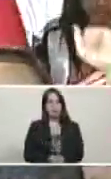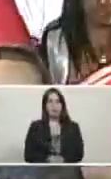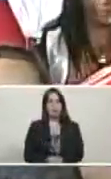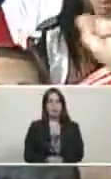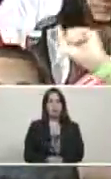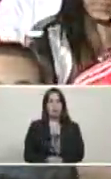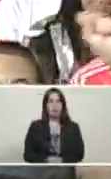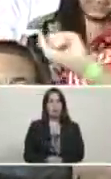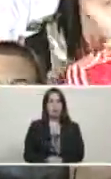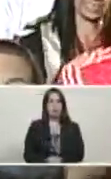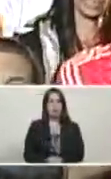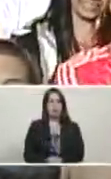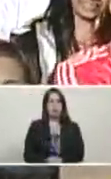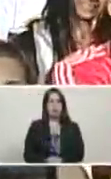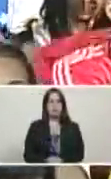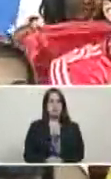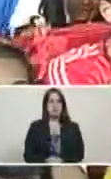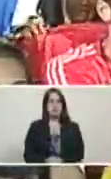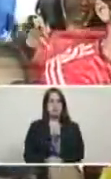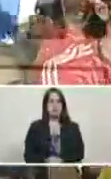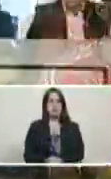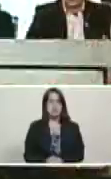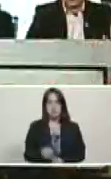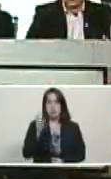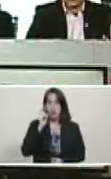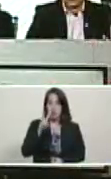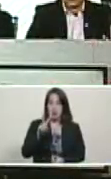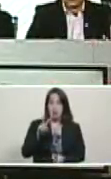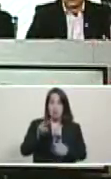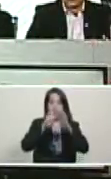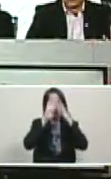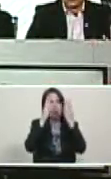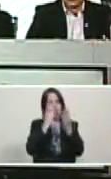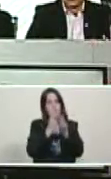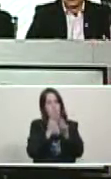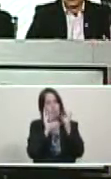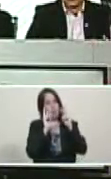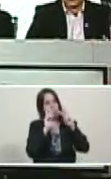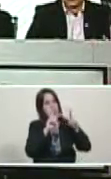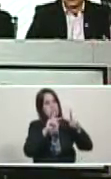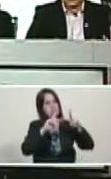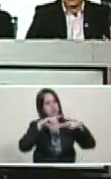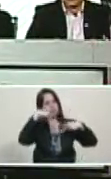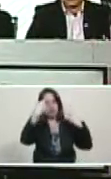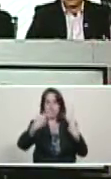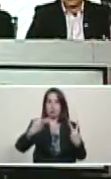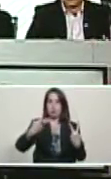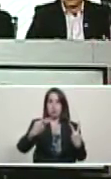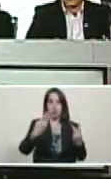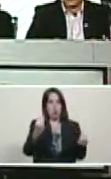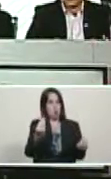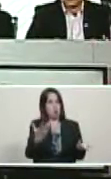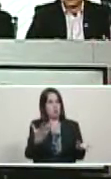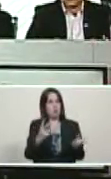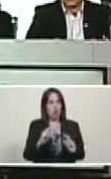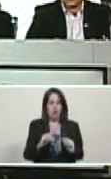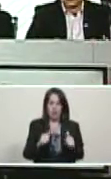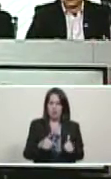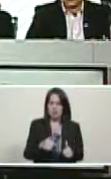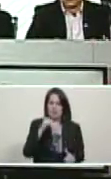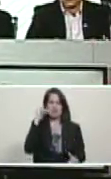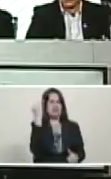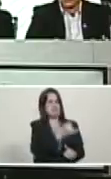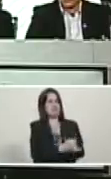y luego el mundo al revés luego el mundo al revés comenzaron a acusarnos